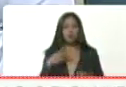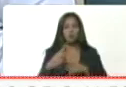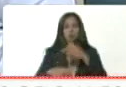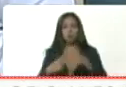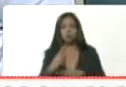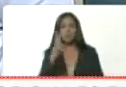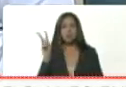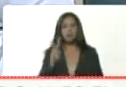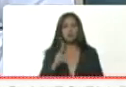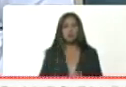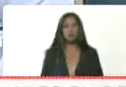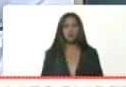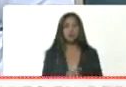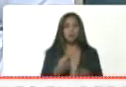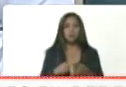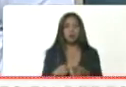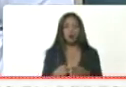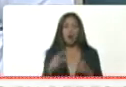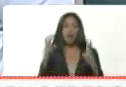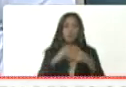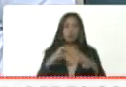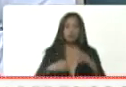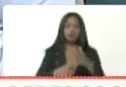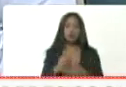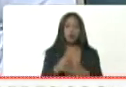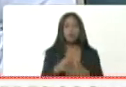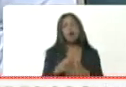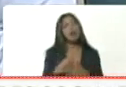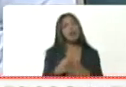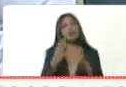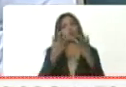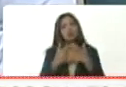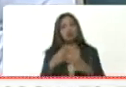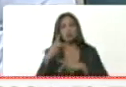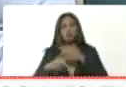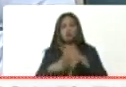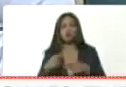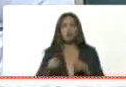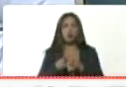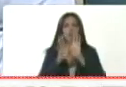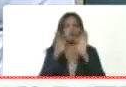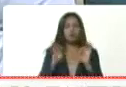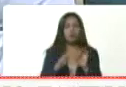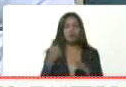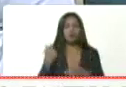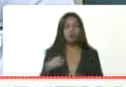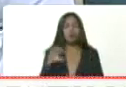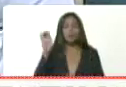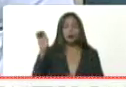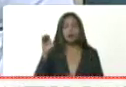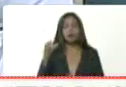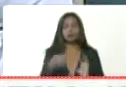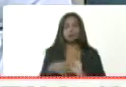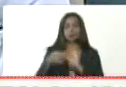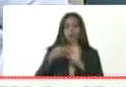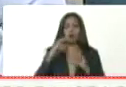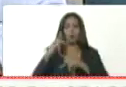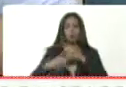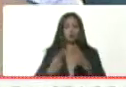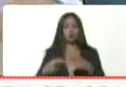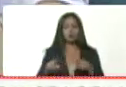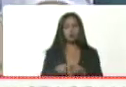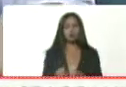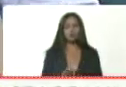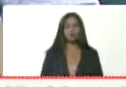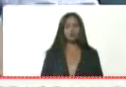y que mientras generamos la investigación y la industria para producir también tenemos países aliados que la producen además la